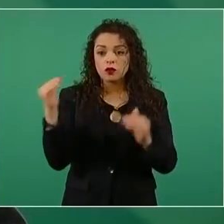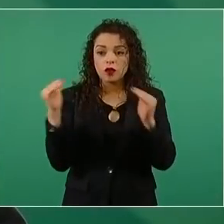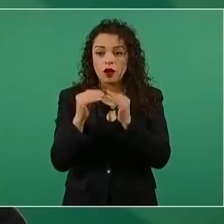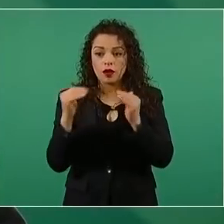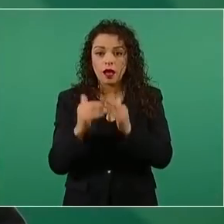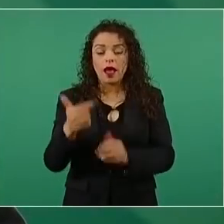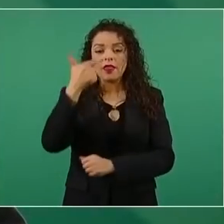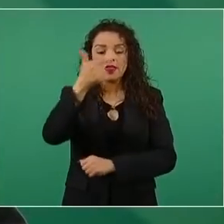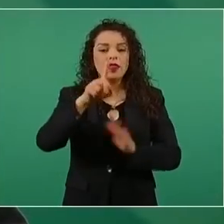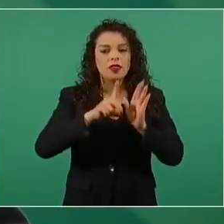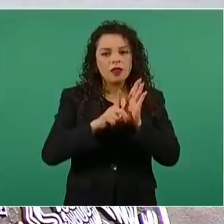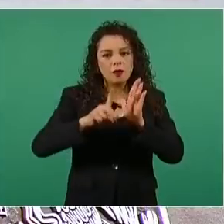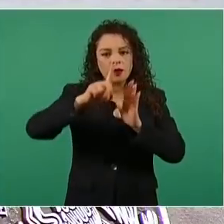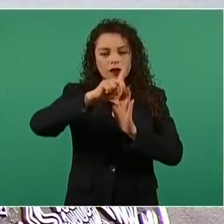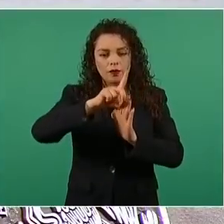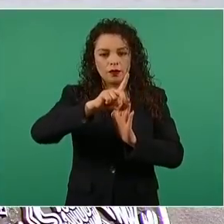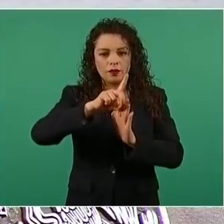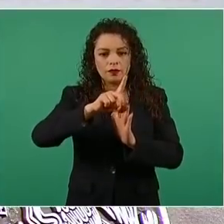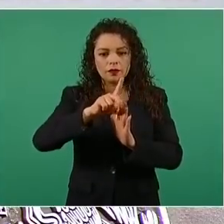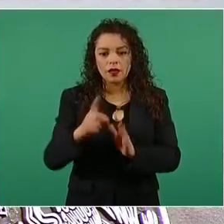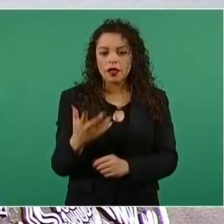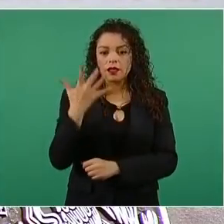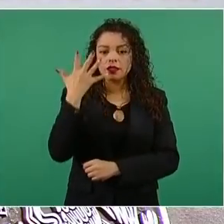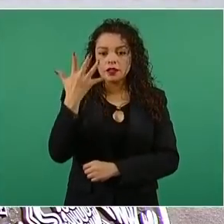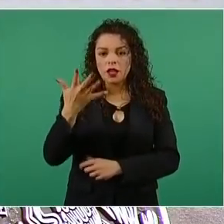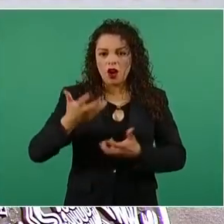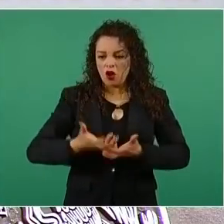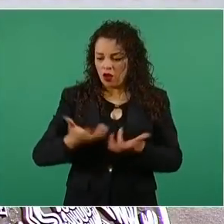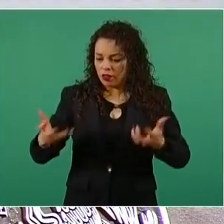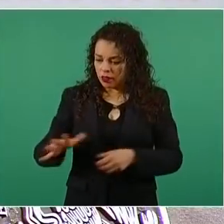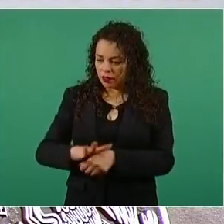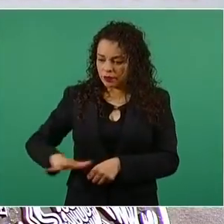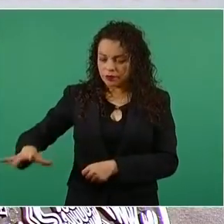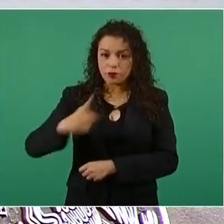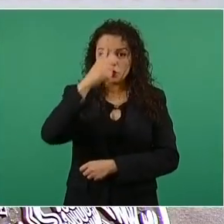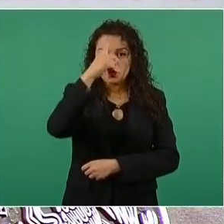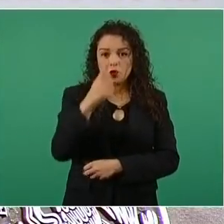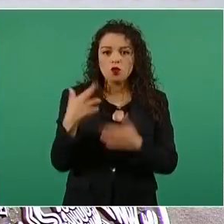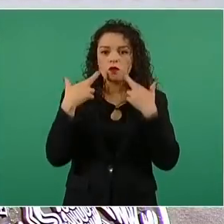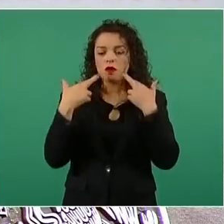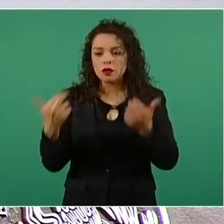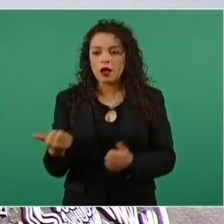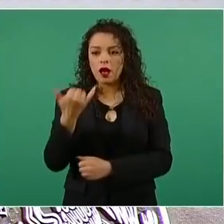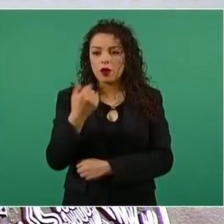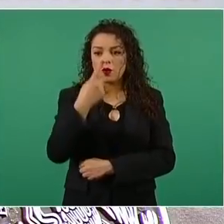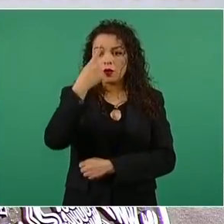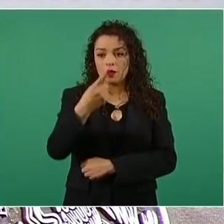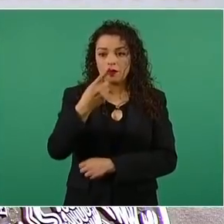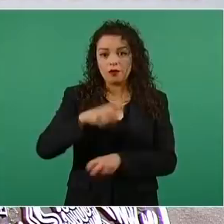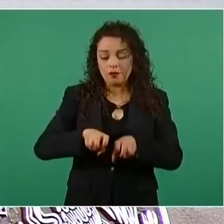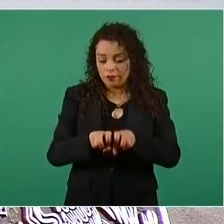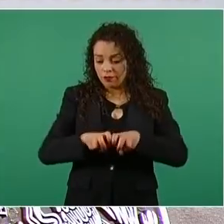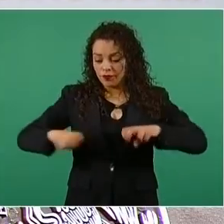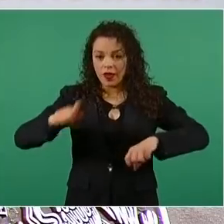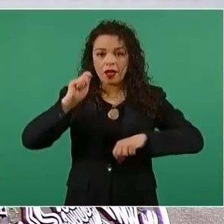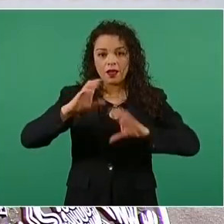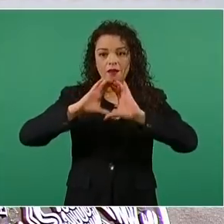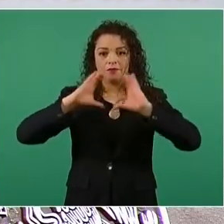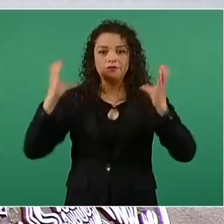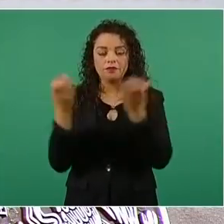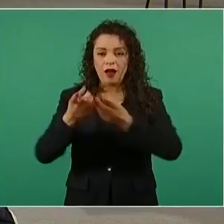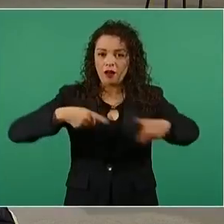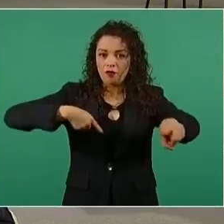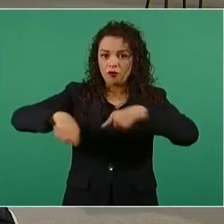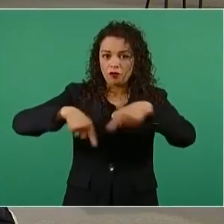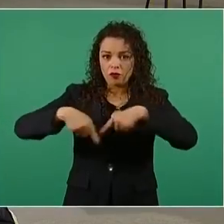7 departamentos, 5 terrenos, un rancho y un palco en el Estadio Azteca, derecho de